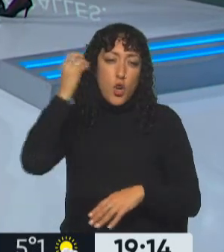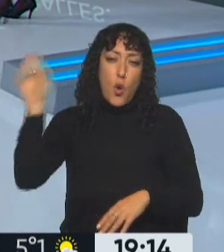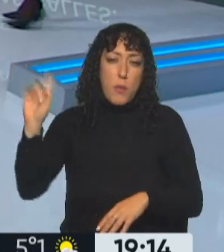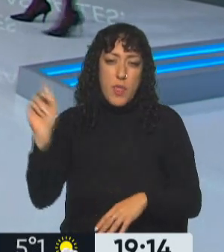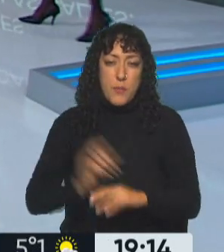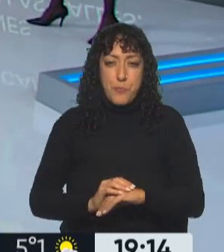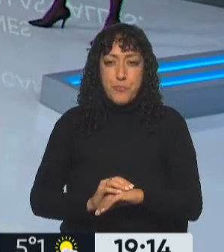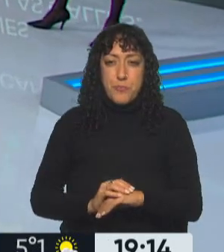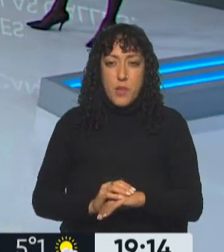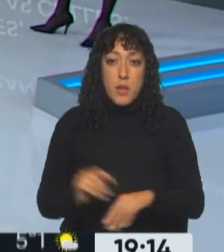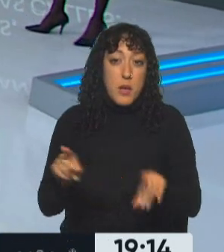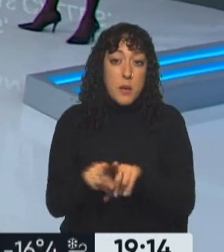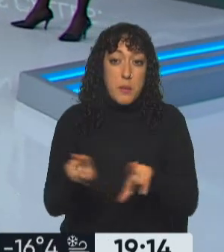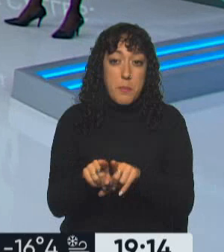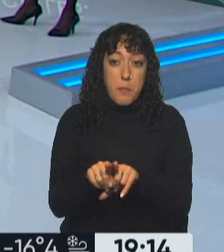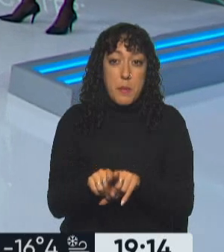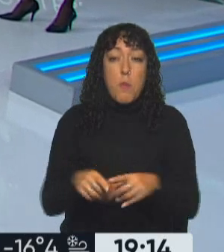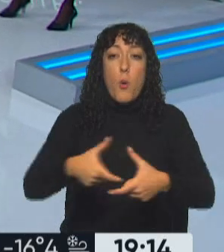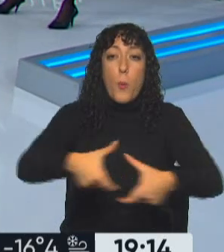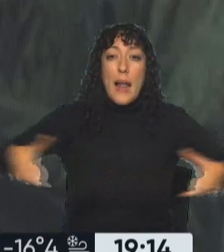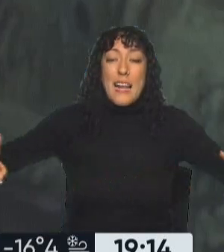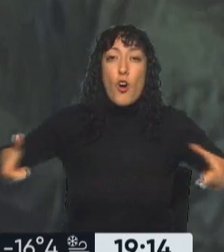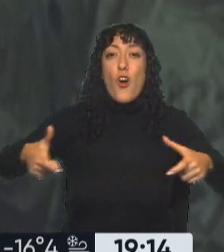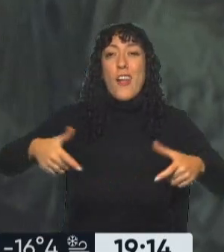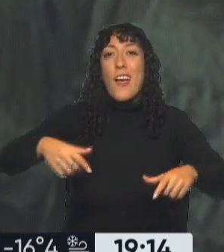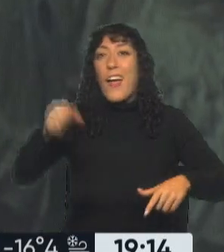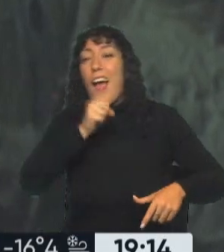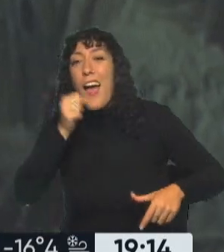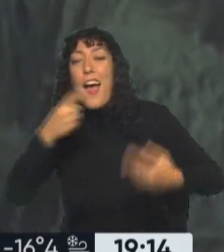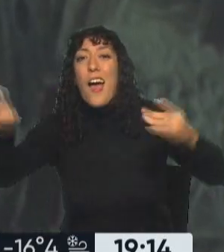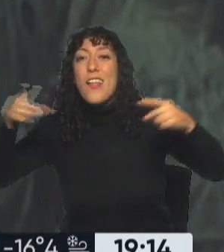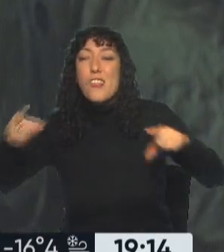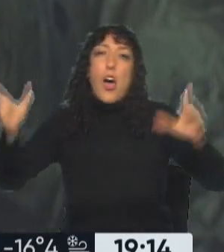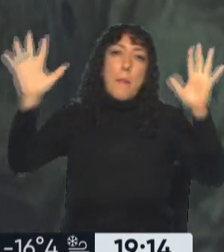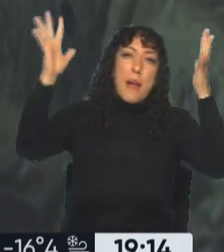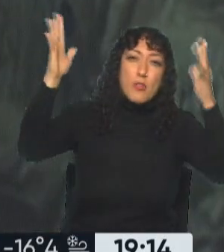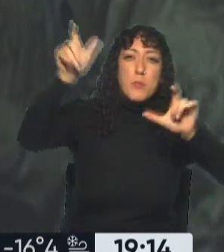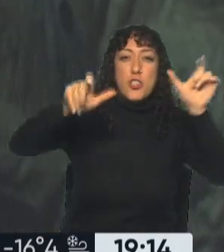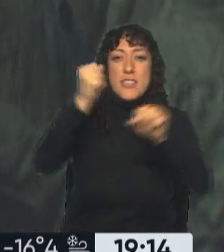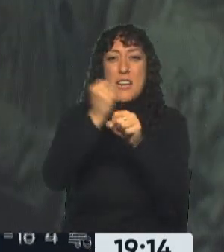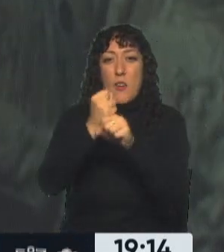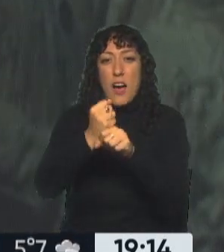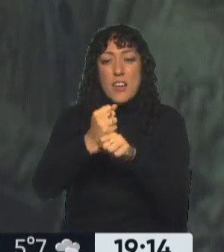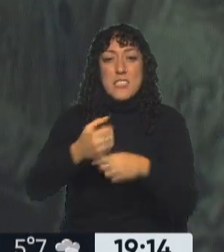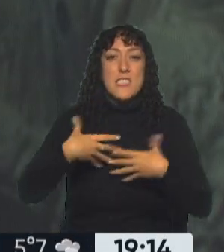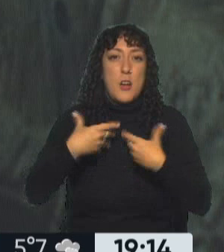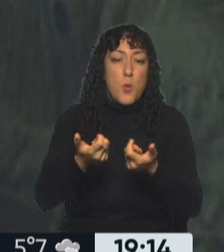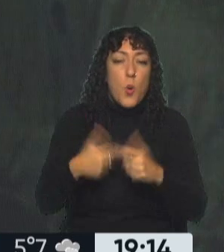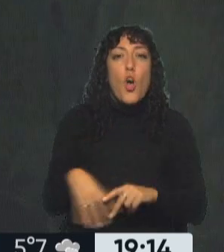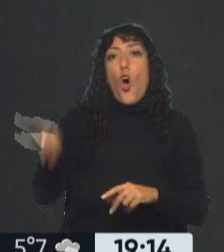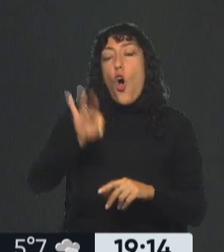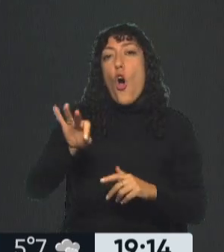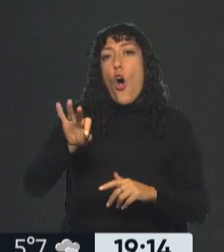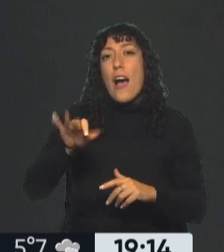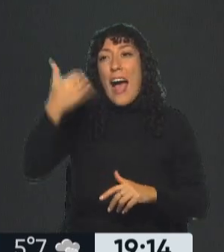poníamos, ¿no? Veíamos los cantos entre los balcones, los aplausos a los trabajadores de la salud, animales salvajes en las calles, entre otras